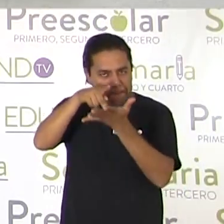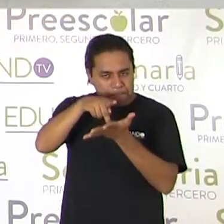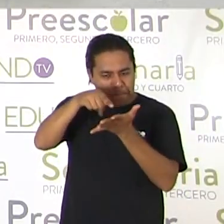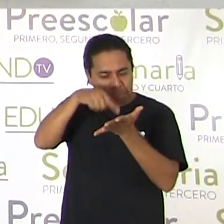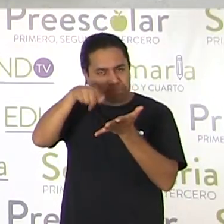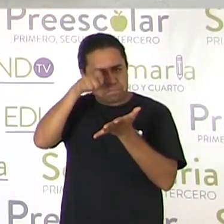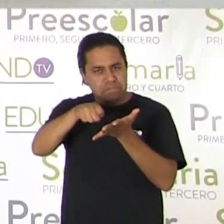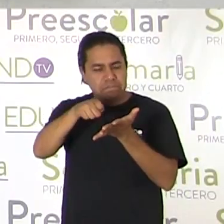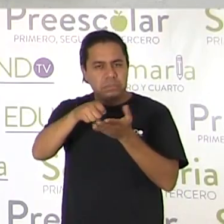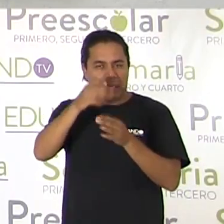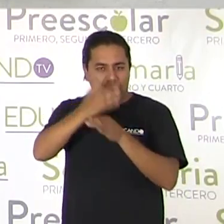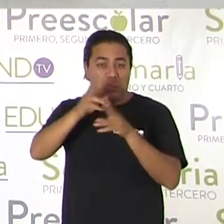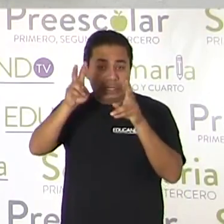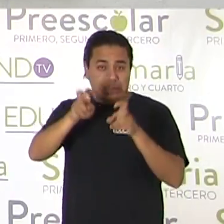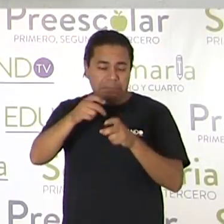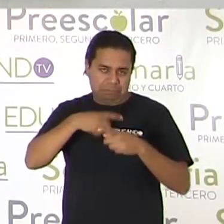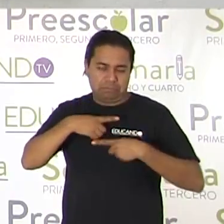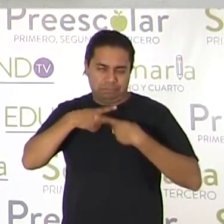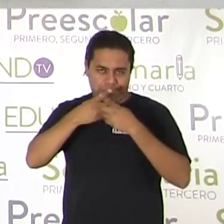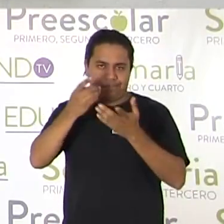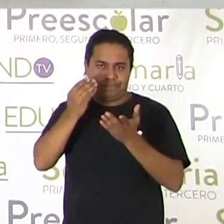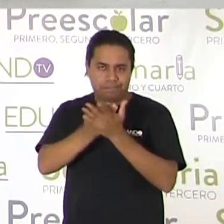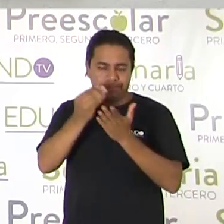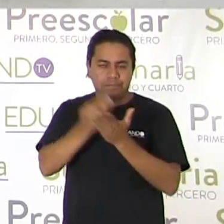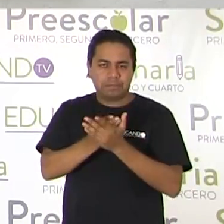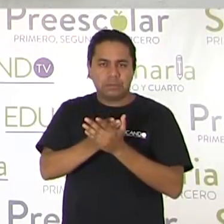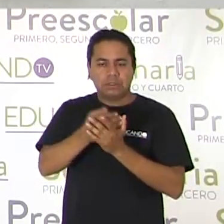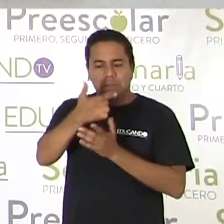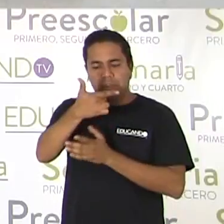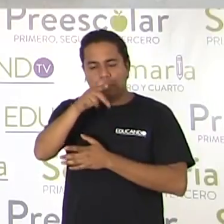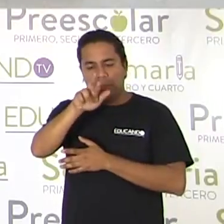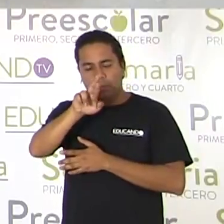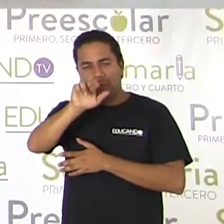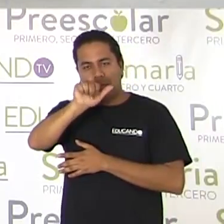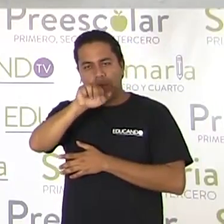estamos desarrollando ahorita, vamos a estar viendo lo que es el gramo,